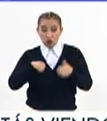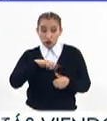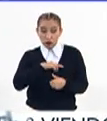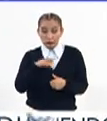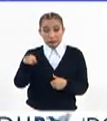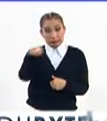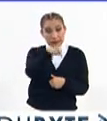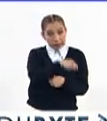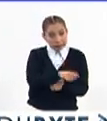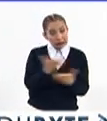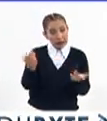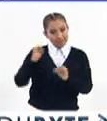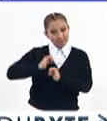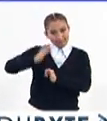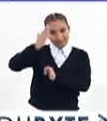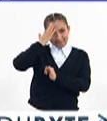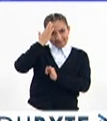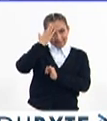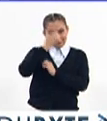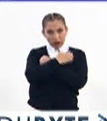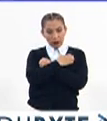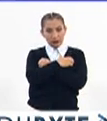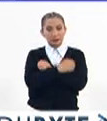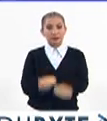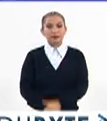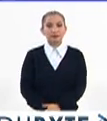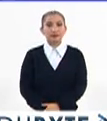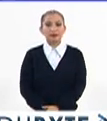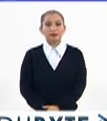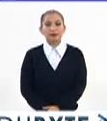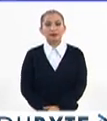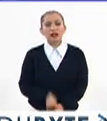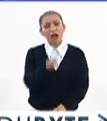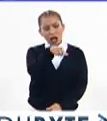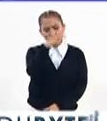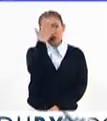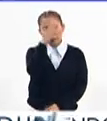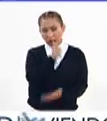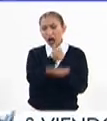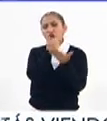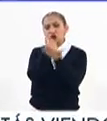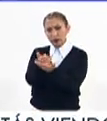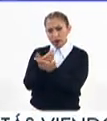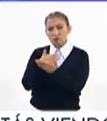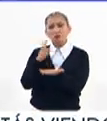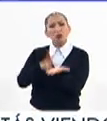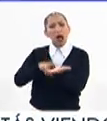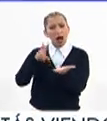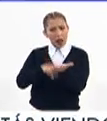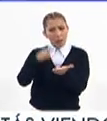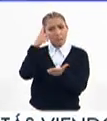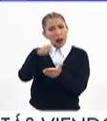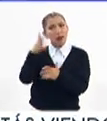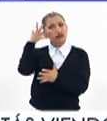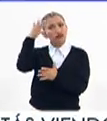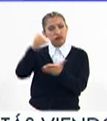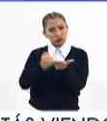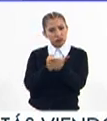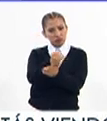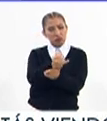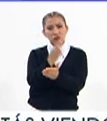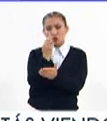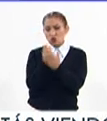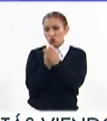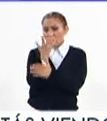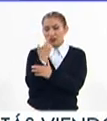las maestras en la autoridad educativa. Saben que su participación ha sido sustancial para tomar un nuevo rumbo,